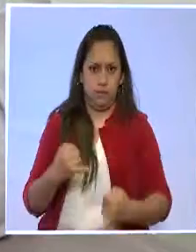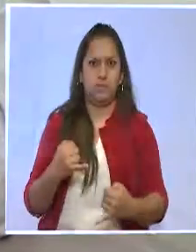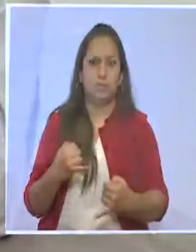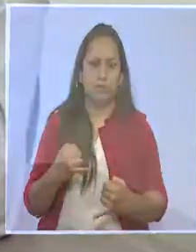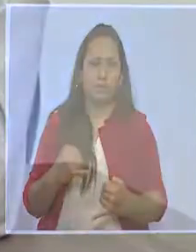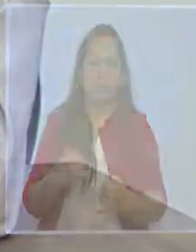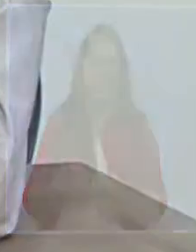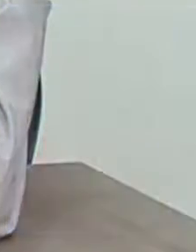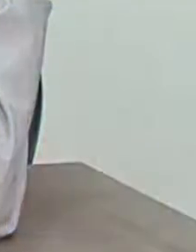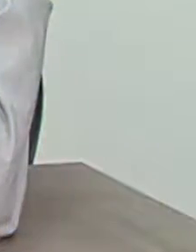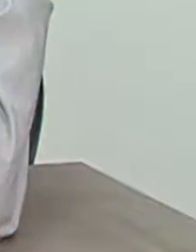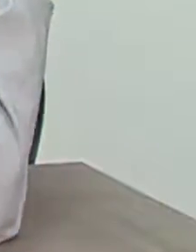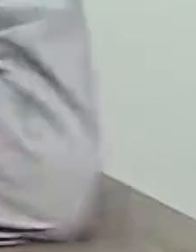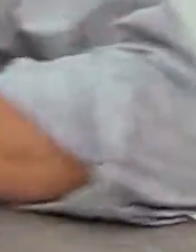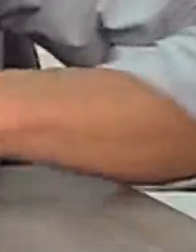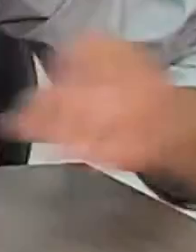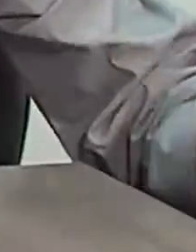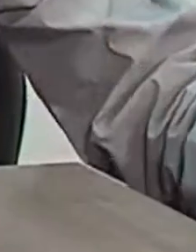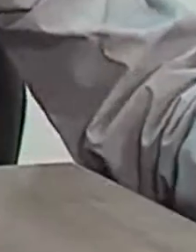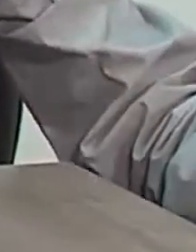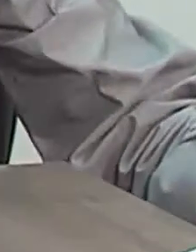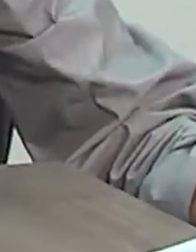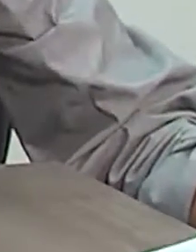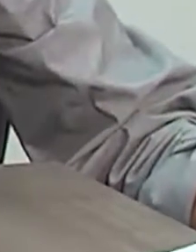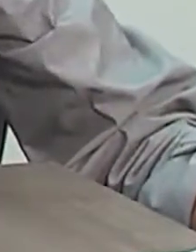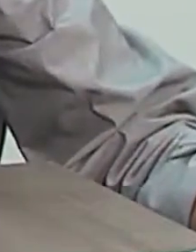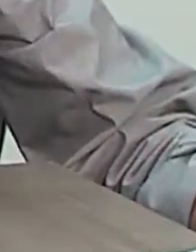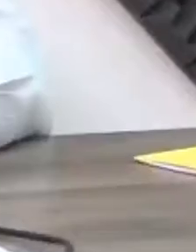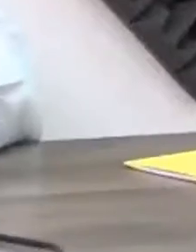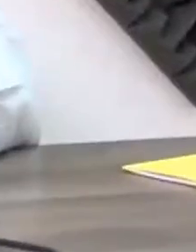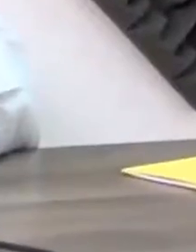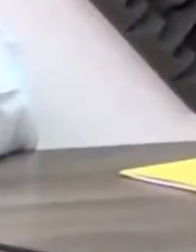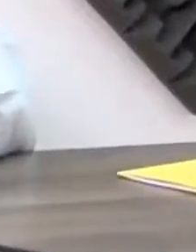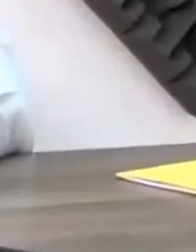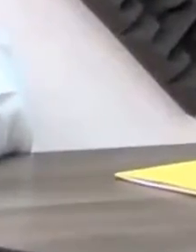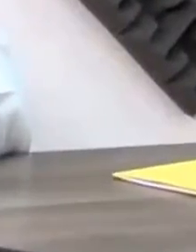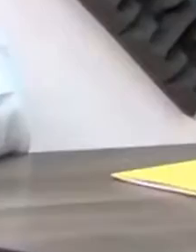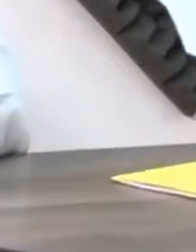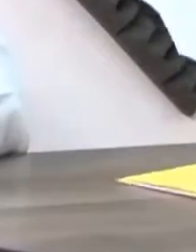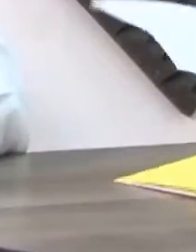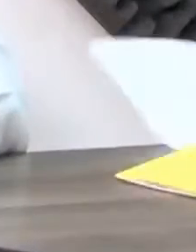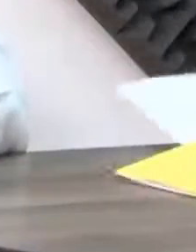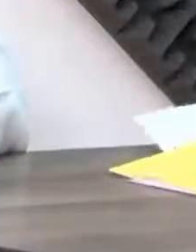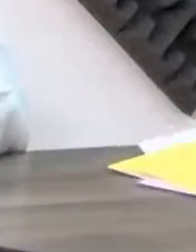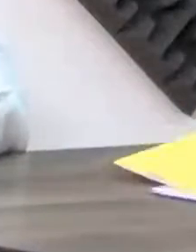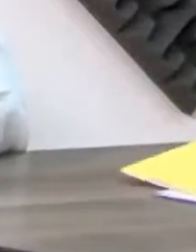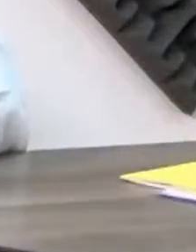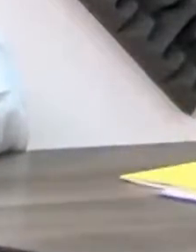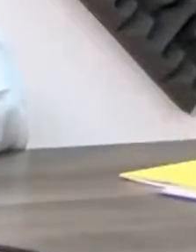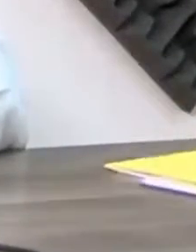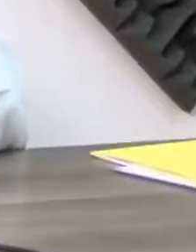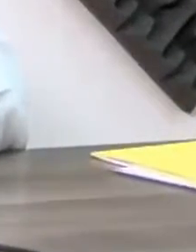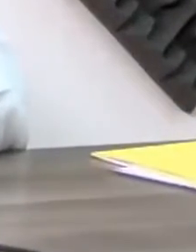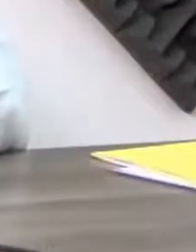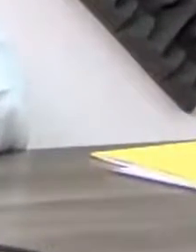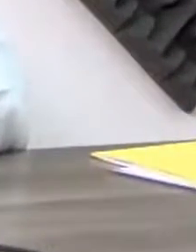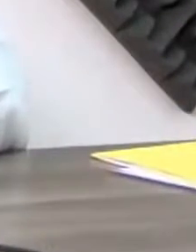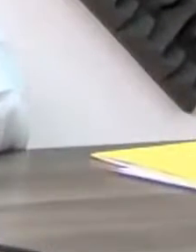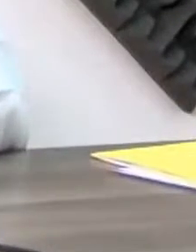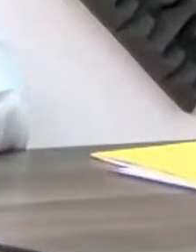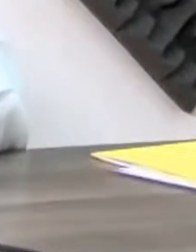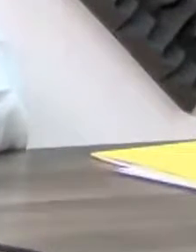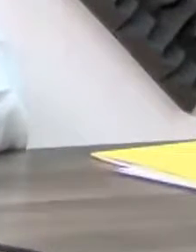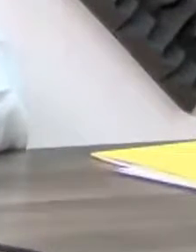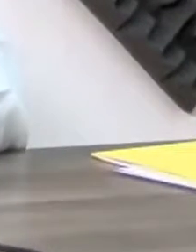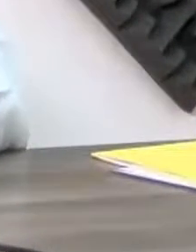1200 medio we chicas nakaima my acta tantanakuy imagina busca cama chico nadie forma para buscar acaip y